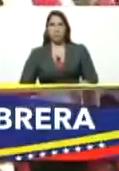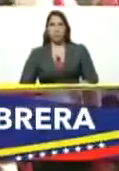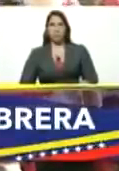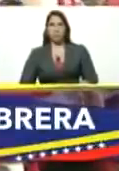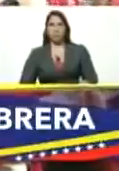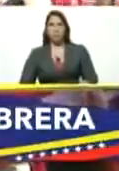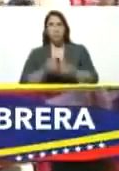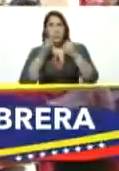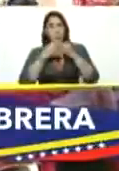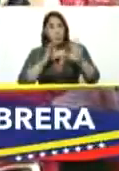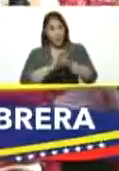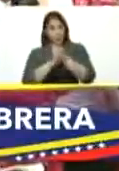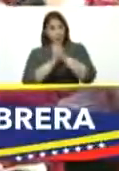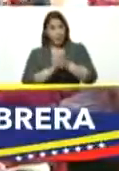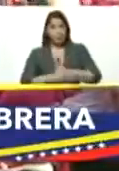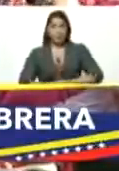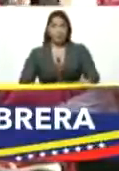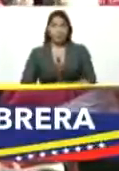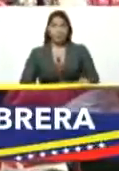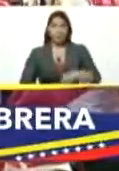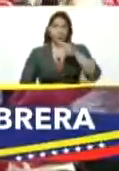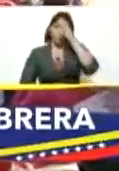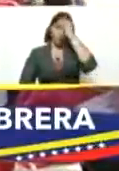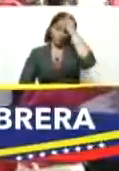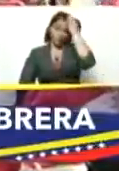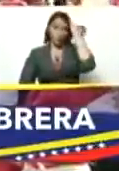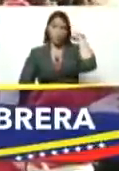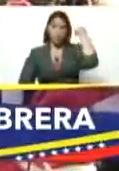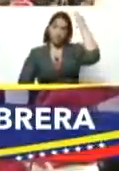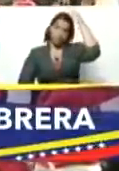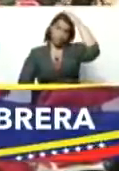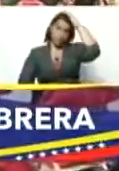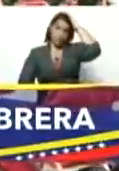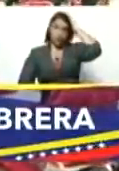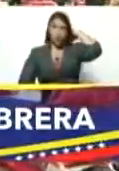buenos compañeros compañeras